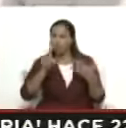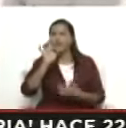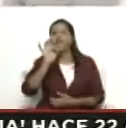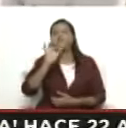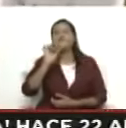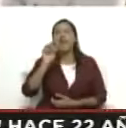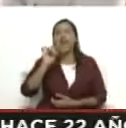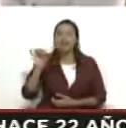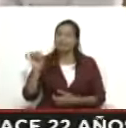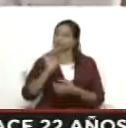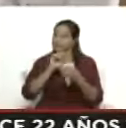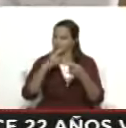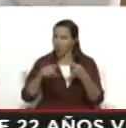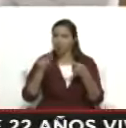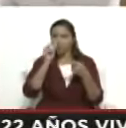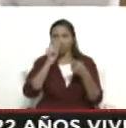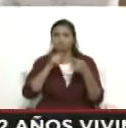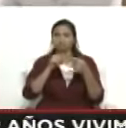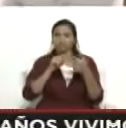Rodríguez.